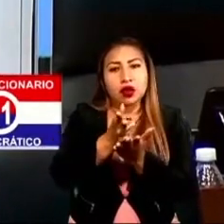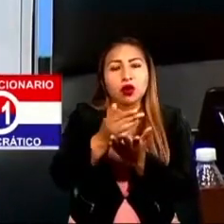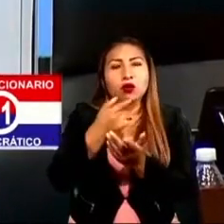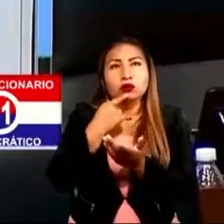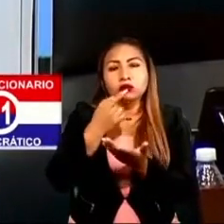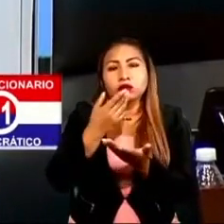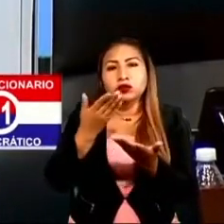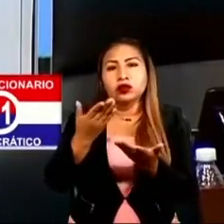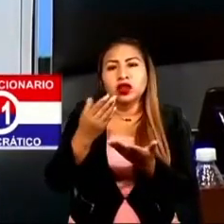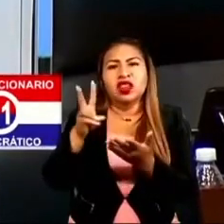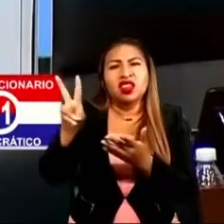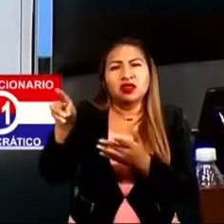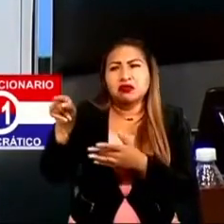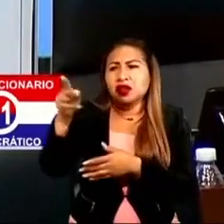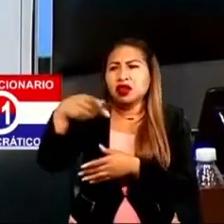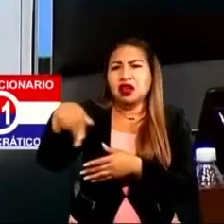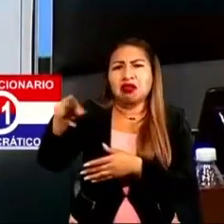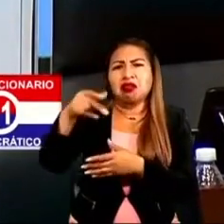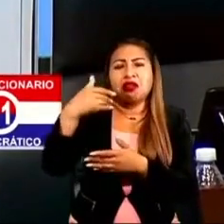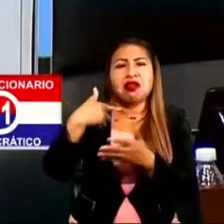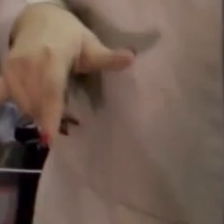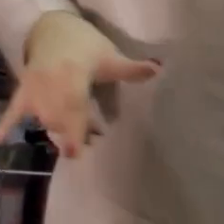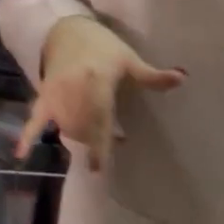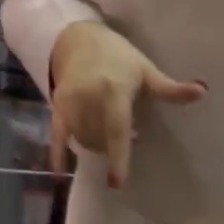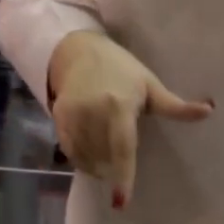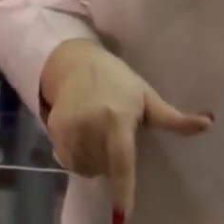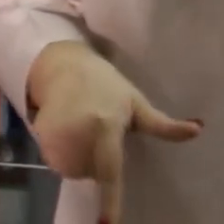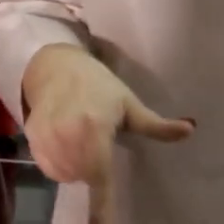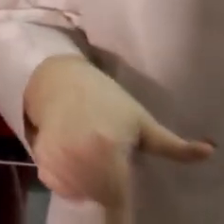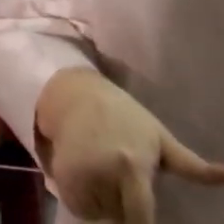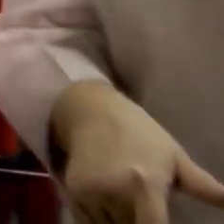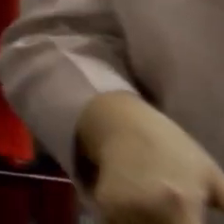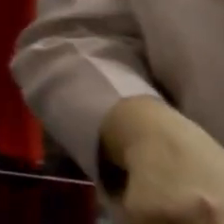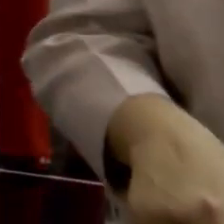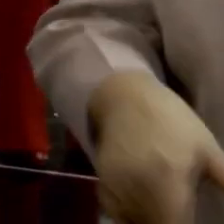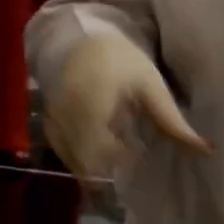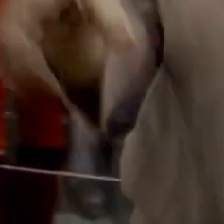¿Qué le importa al Estado eso?